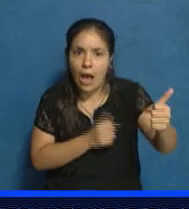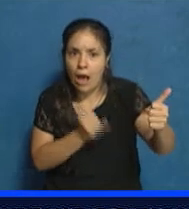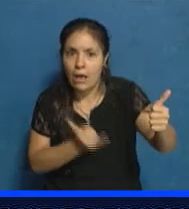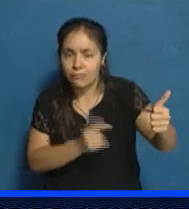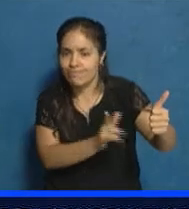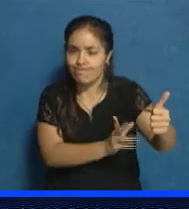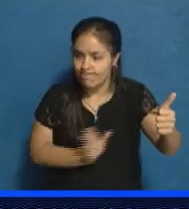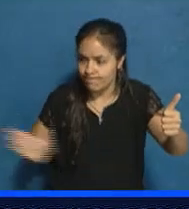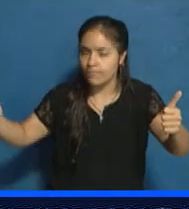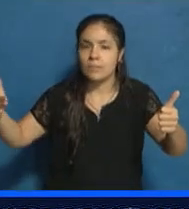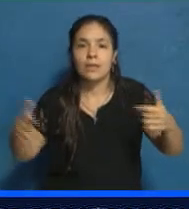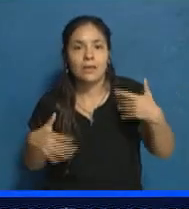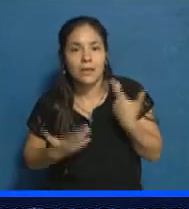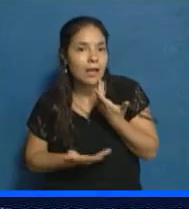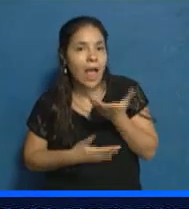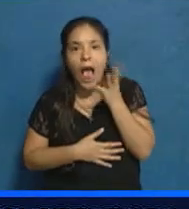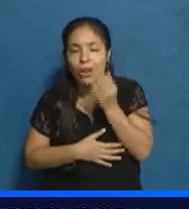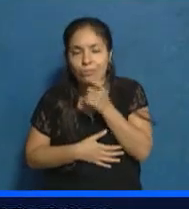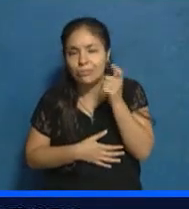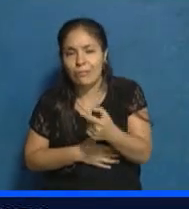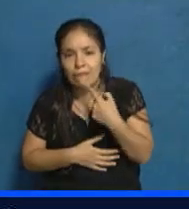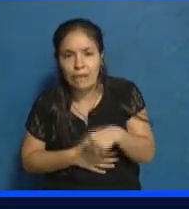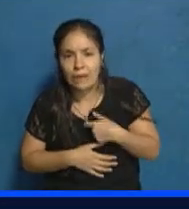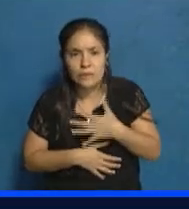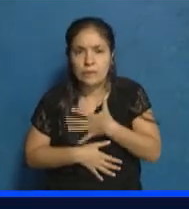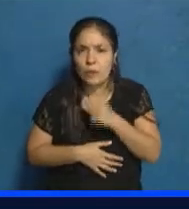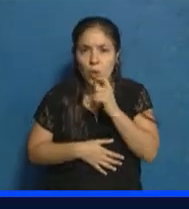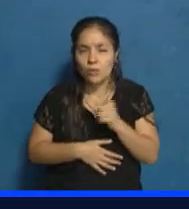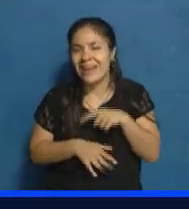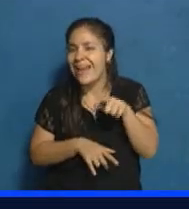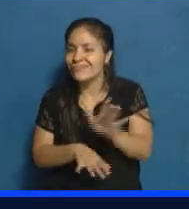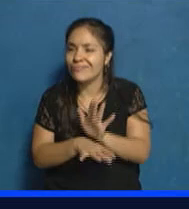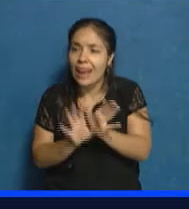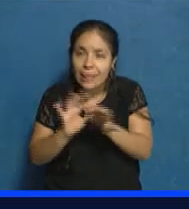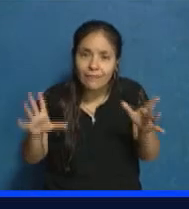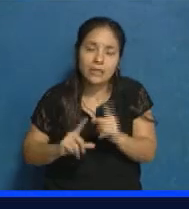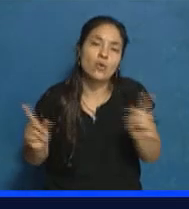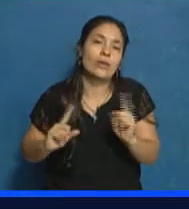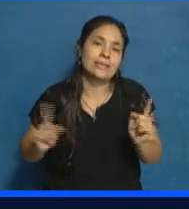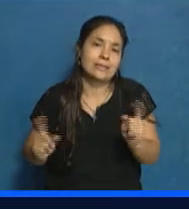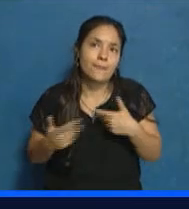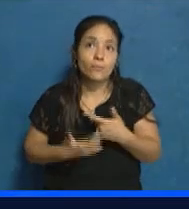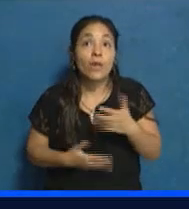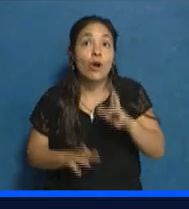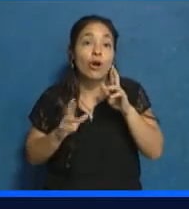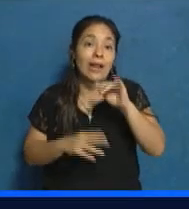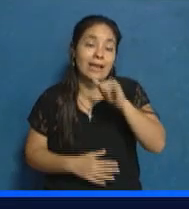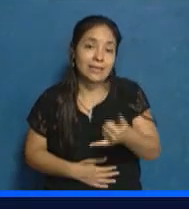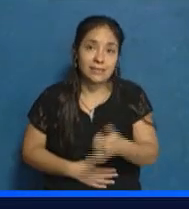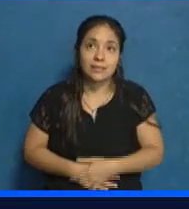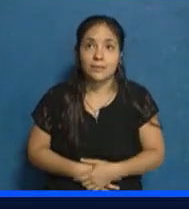dice algo grotesco, y entonces no es justo. Sin duda. Bueno, vamos a ver si esto funciona, ojalá que sí, es buena la